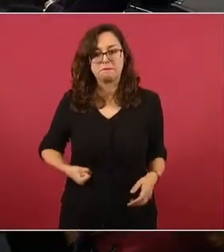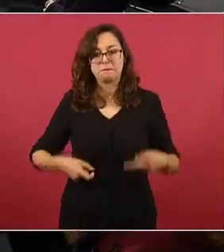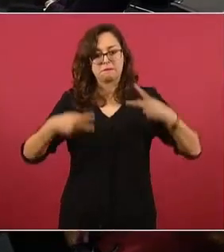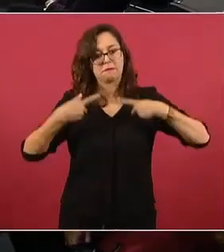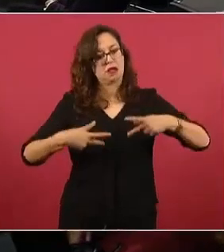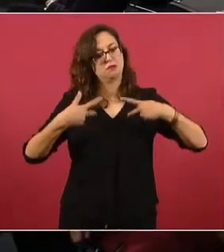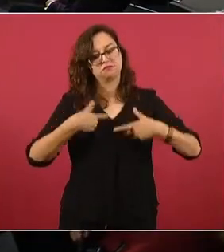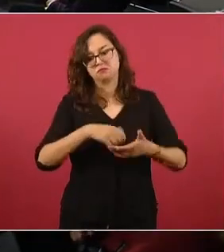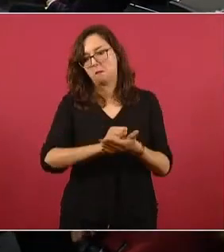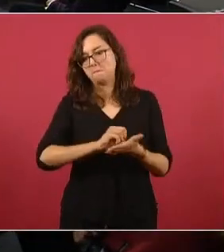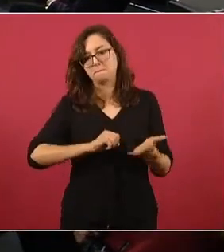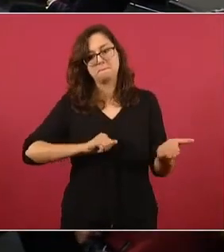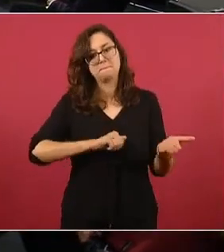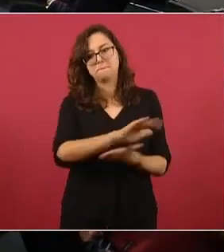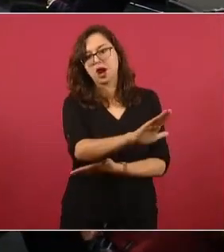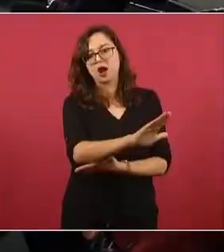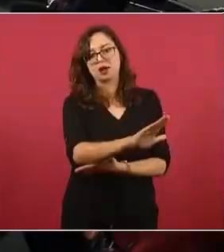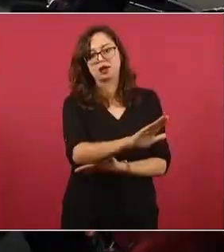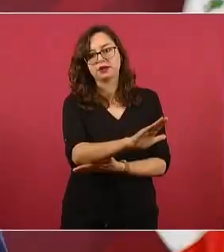despidiendo